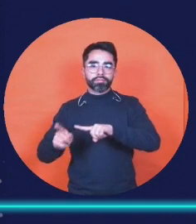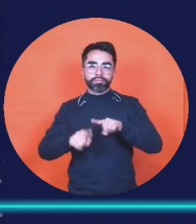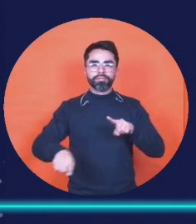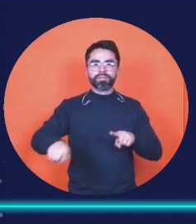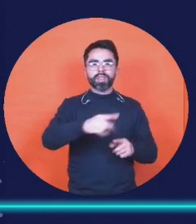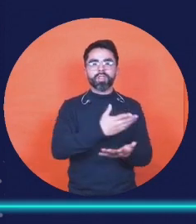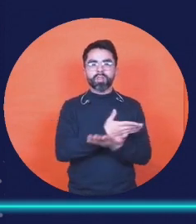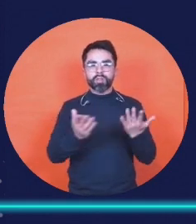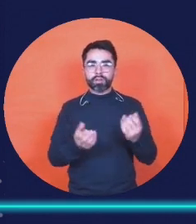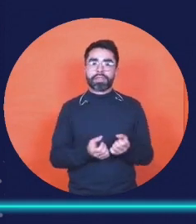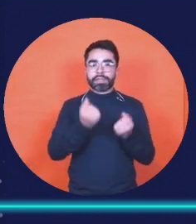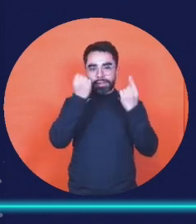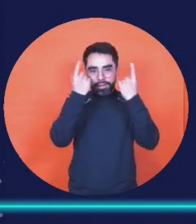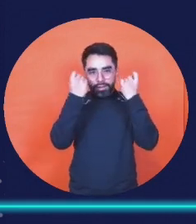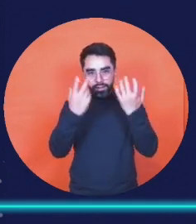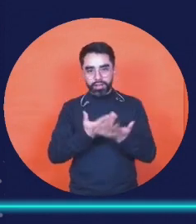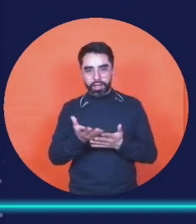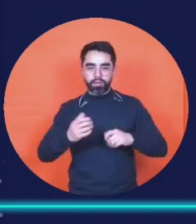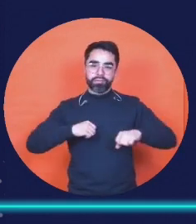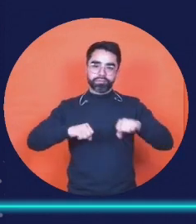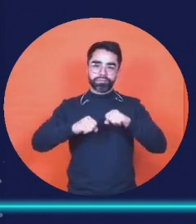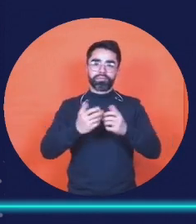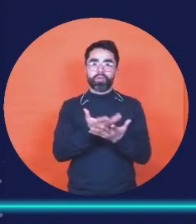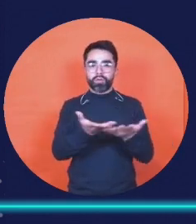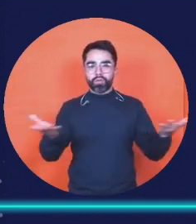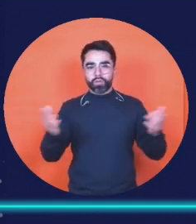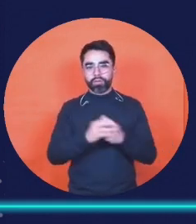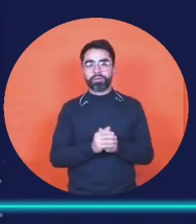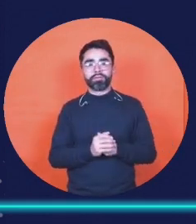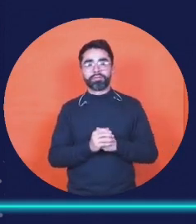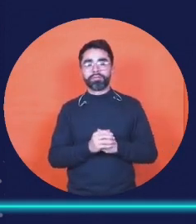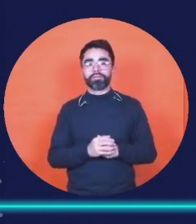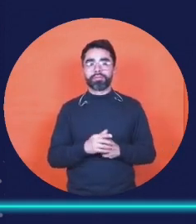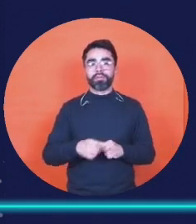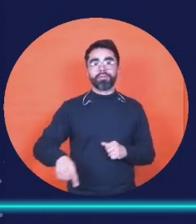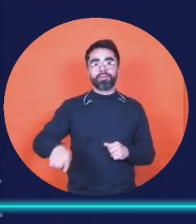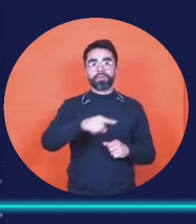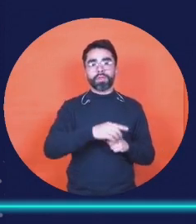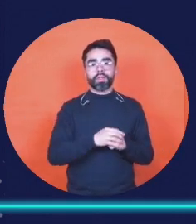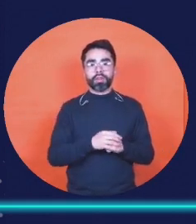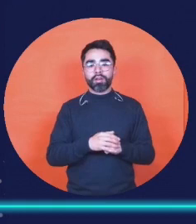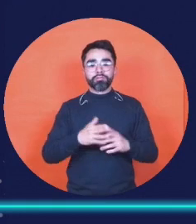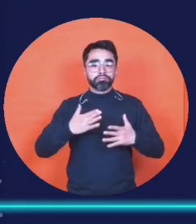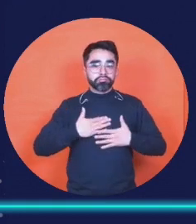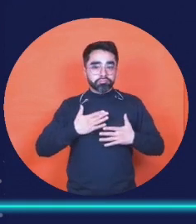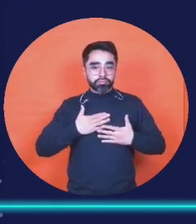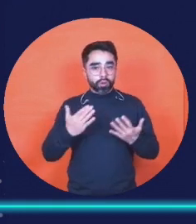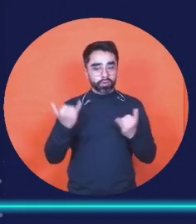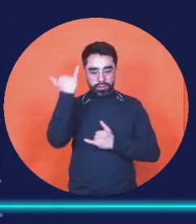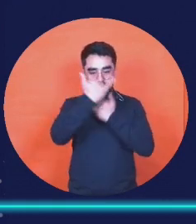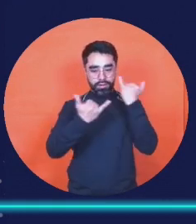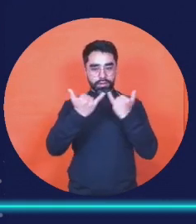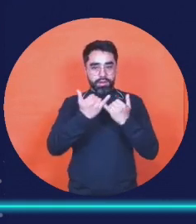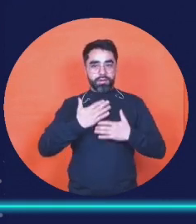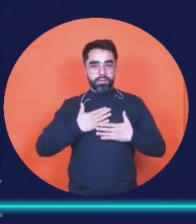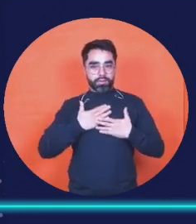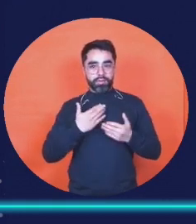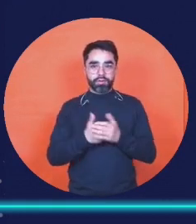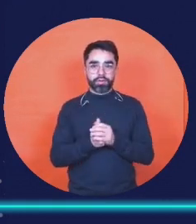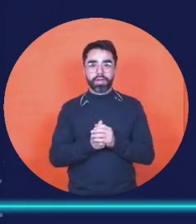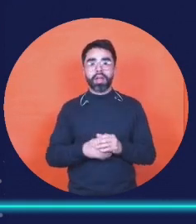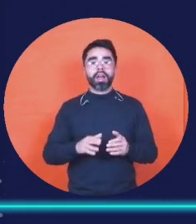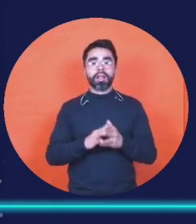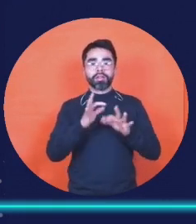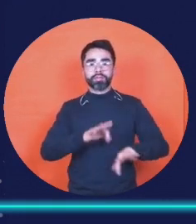ver, comprender y actuar las cosas de acuerdo a nuestra idiosincrasia, por llamarlo de alguna manera, y hay dos